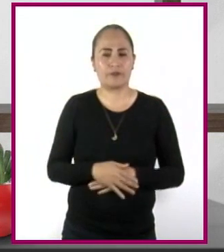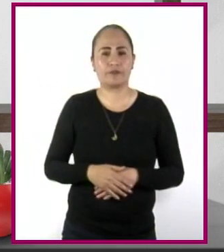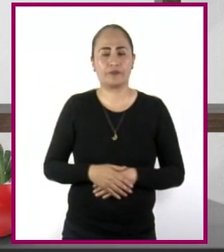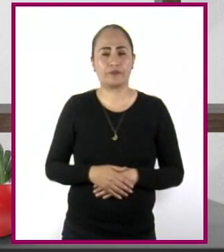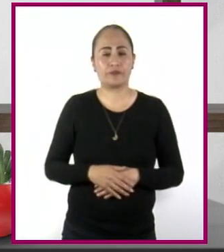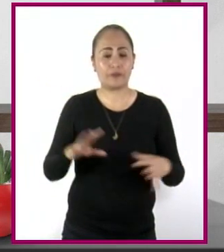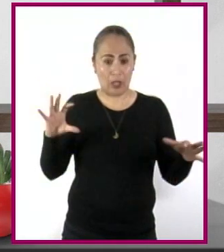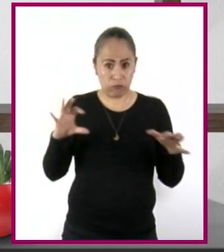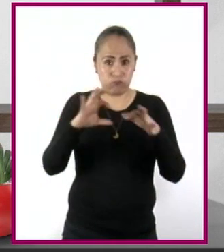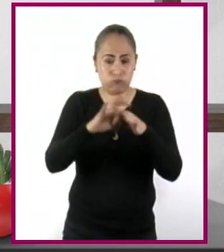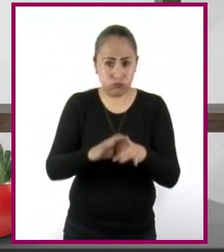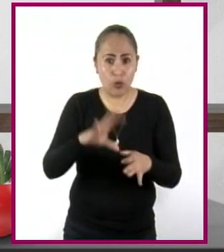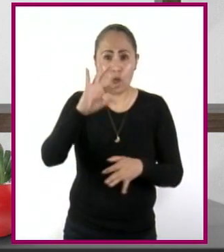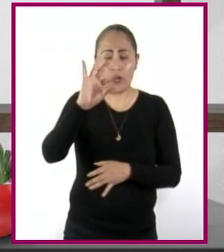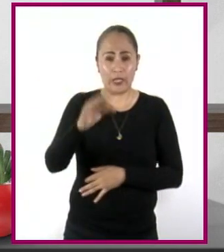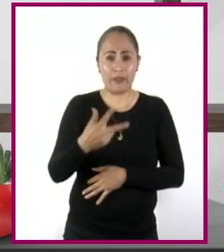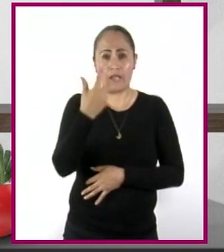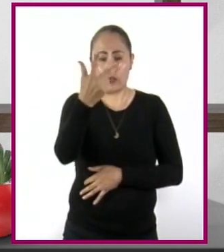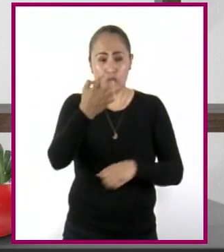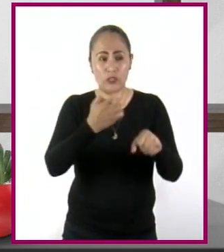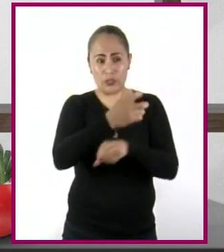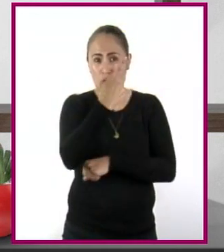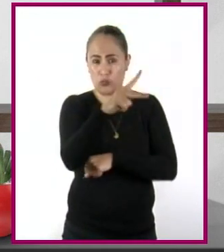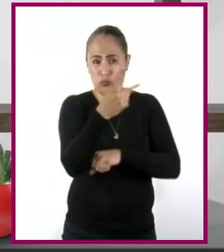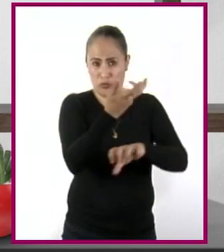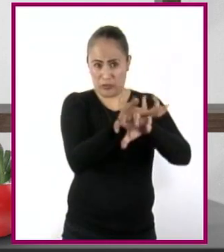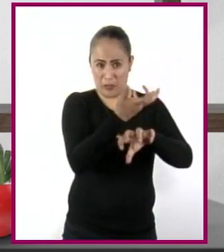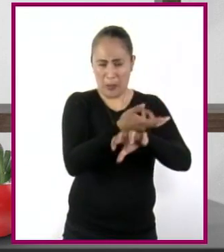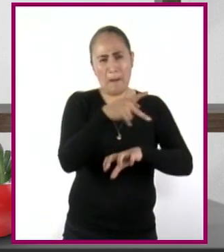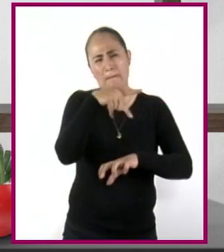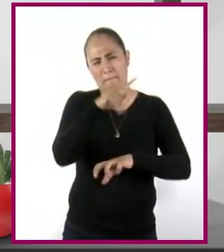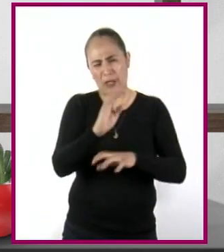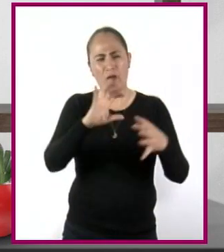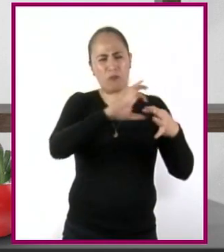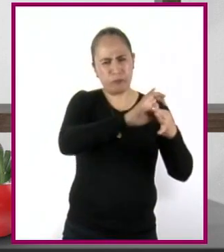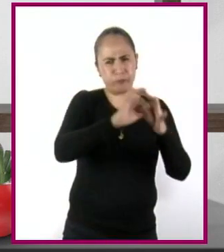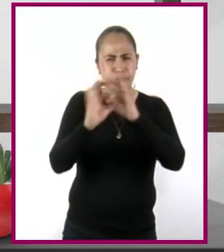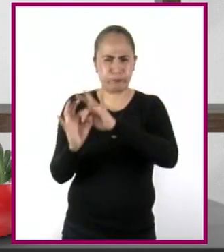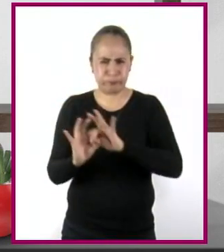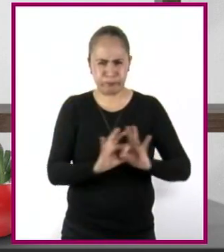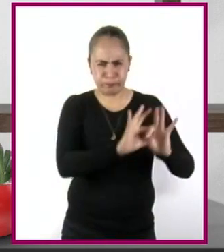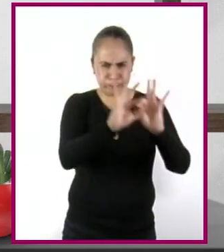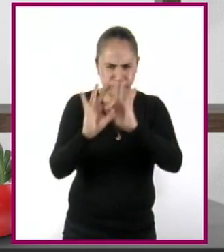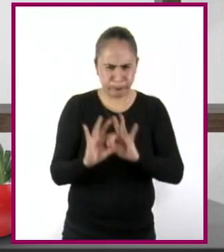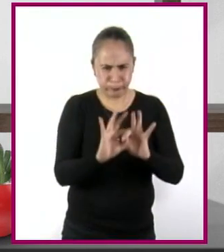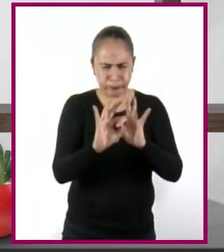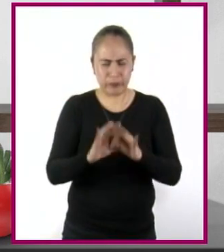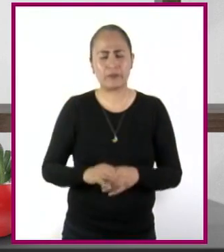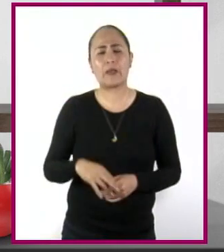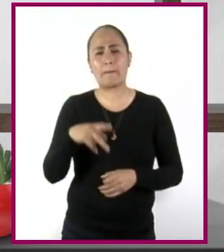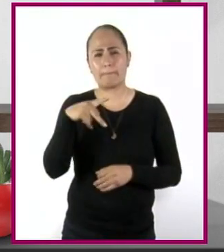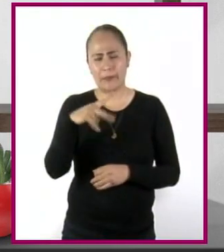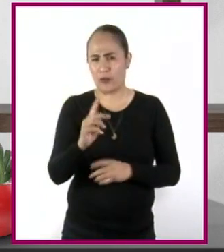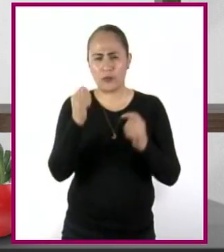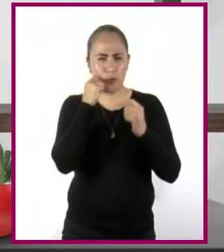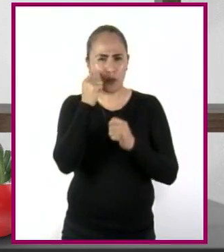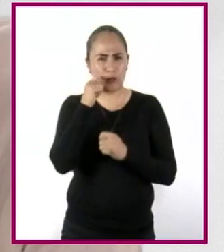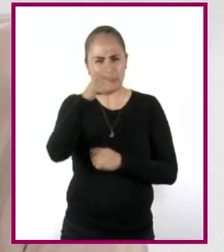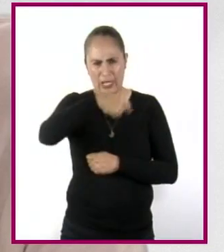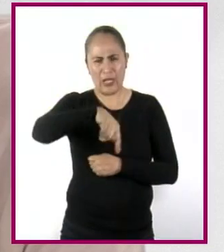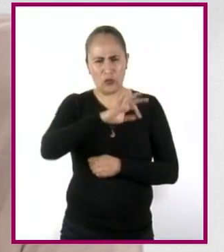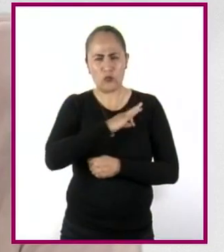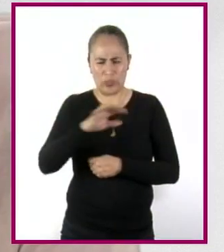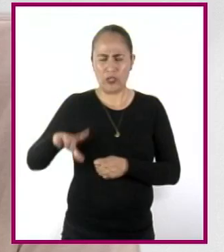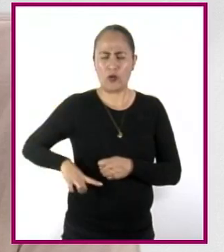los 48 estados de la Unión, funcionan como estados libres asociados o como territorios no incorporados con gobiernos